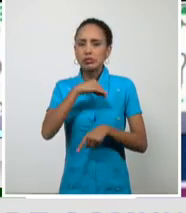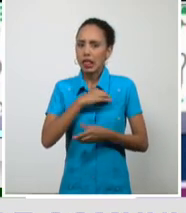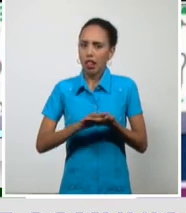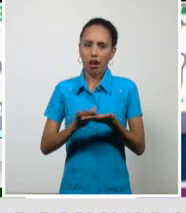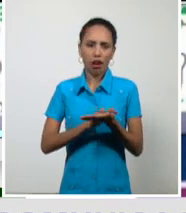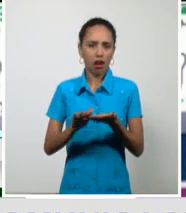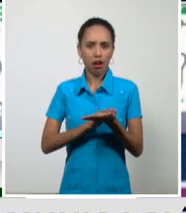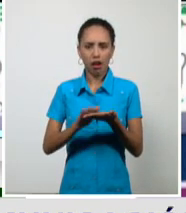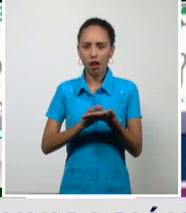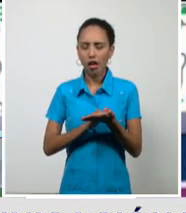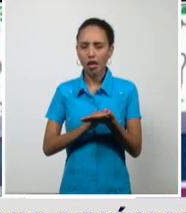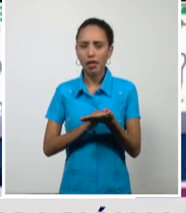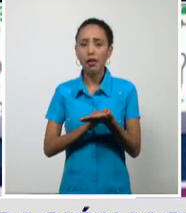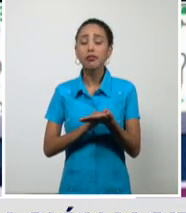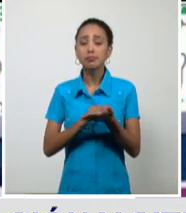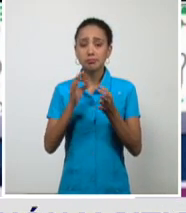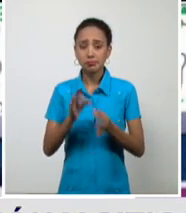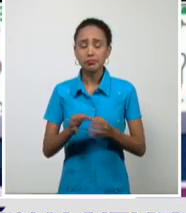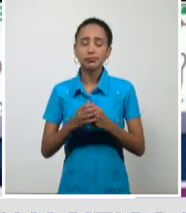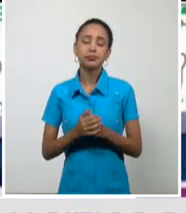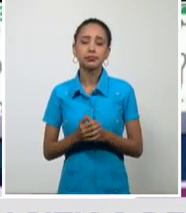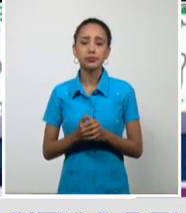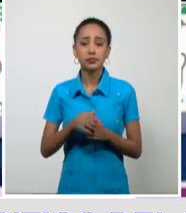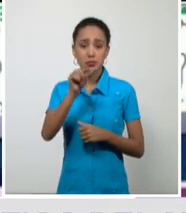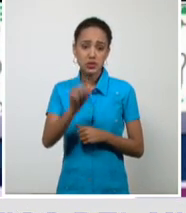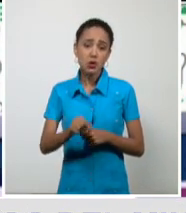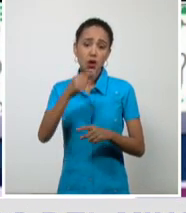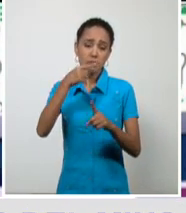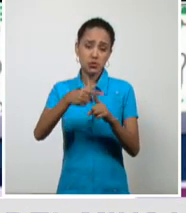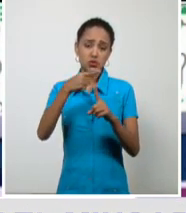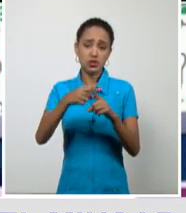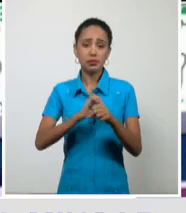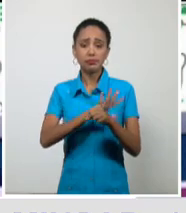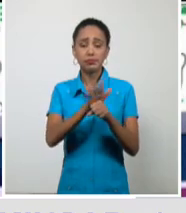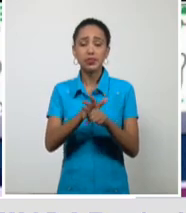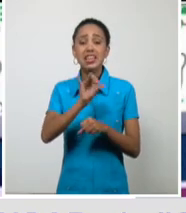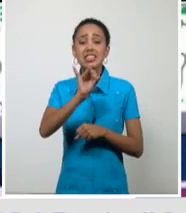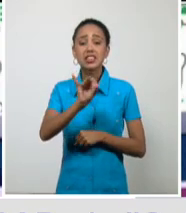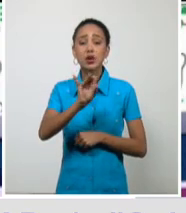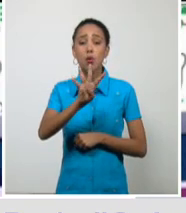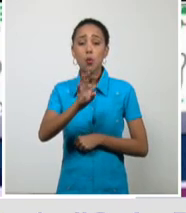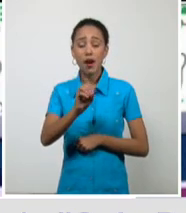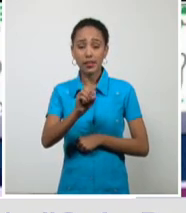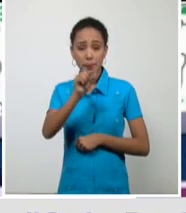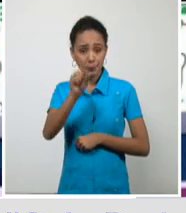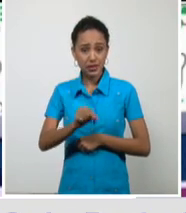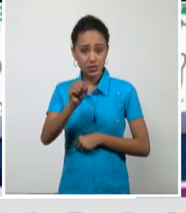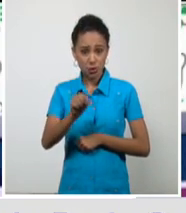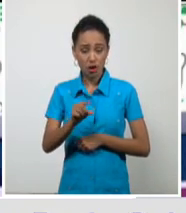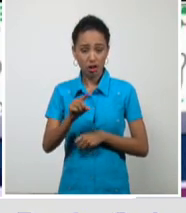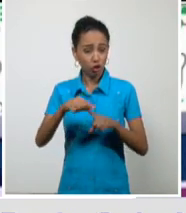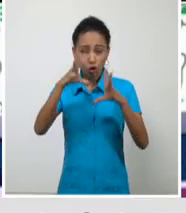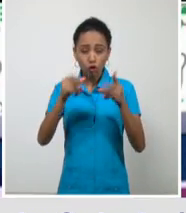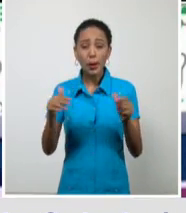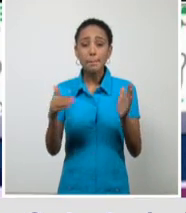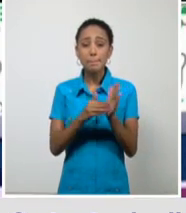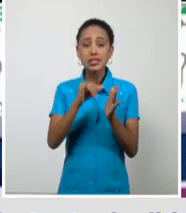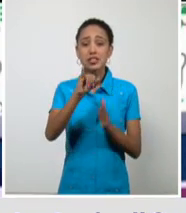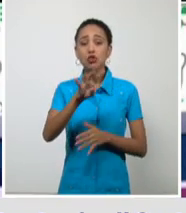estado en que se encuentran los pacientes diagnosticados con la enfermedad, 740 de los